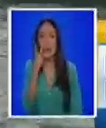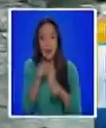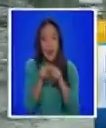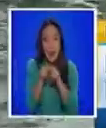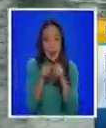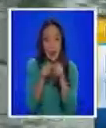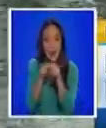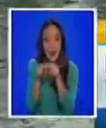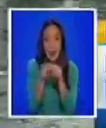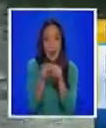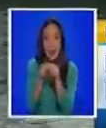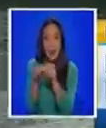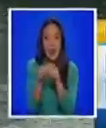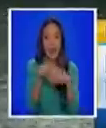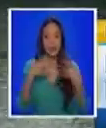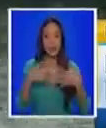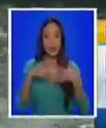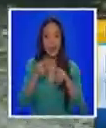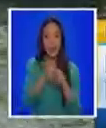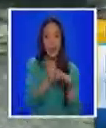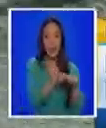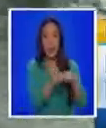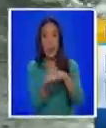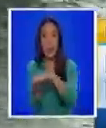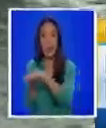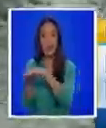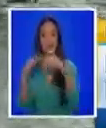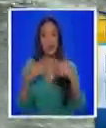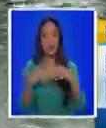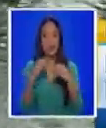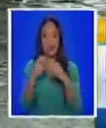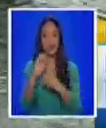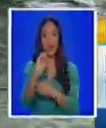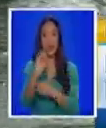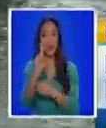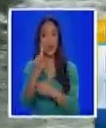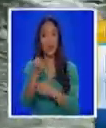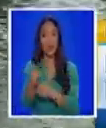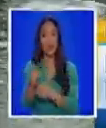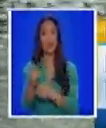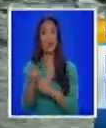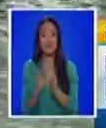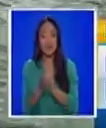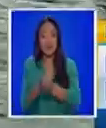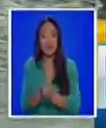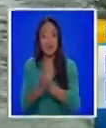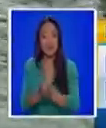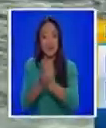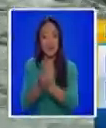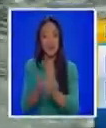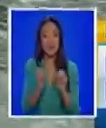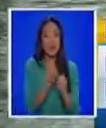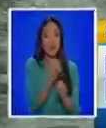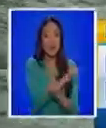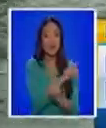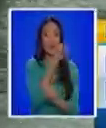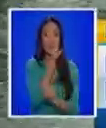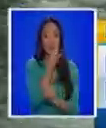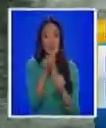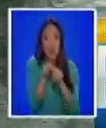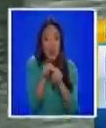la curva los equipos, el bote 01 del Comité del Pueblo y la ronda, pegaditos,